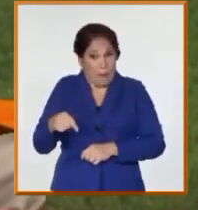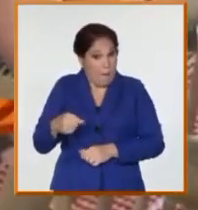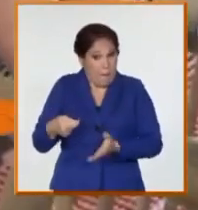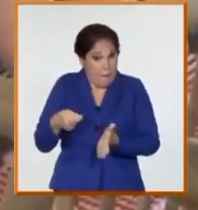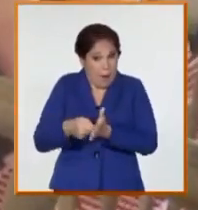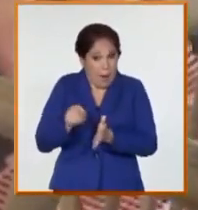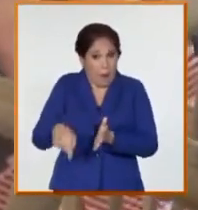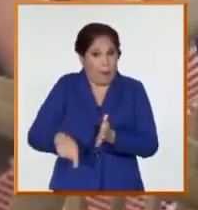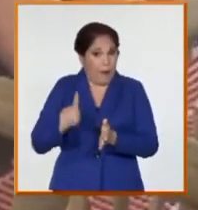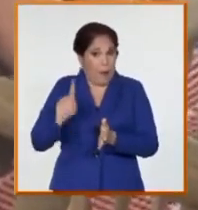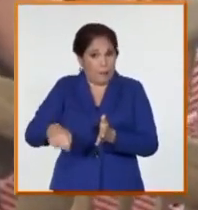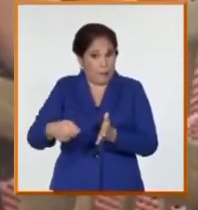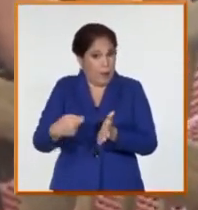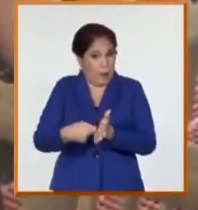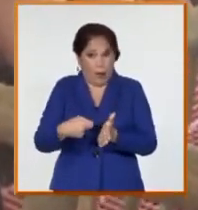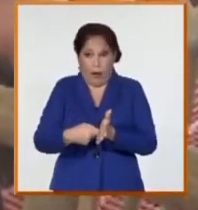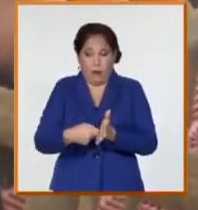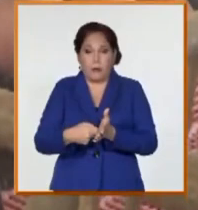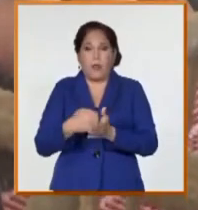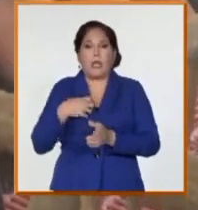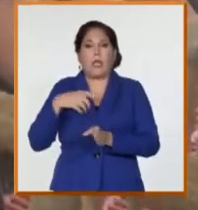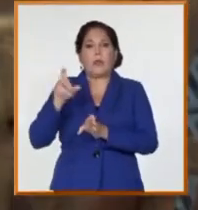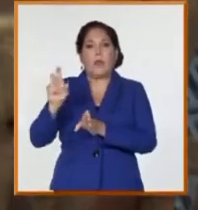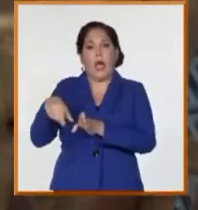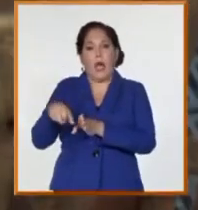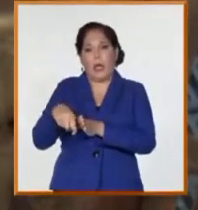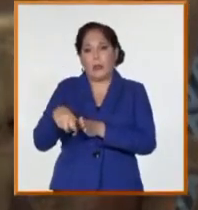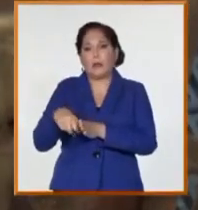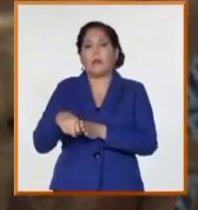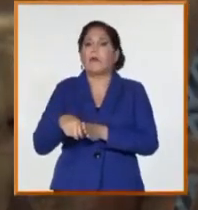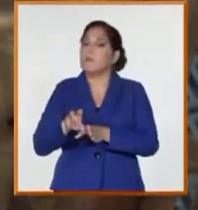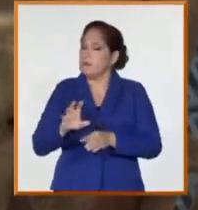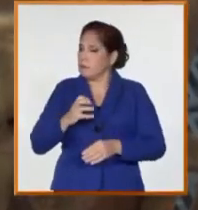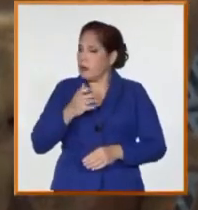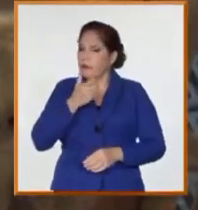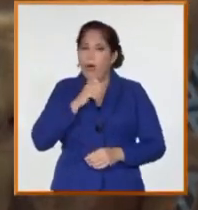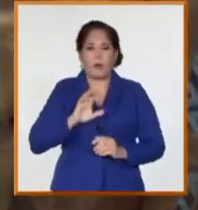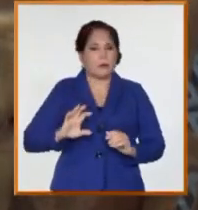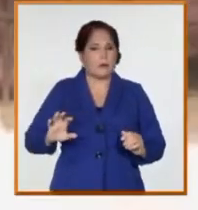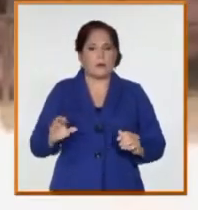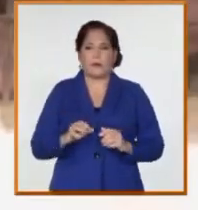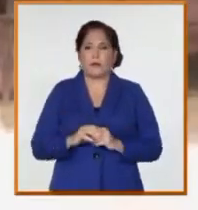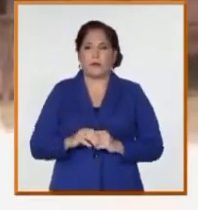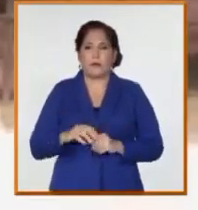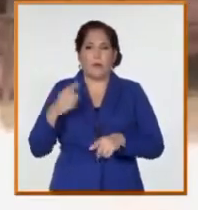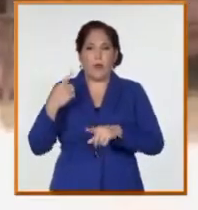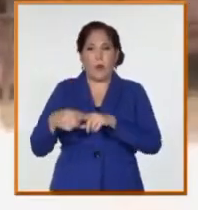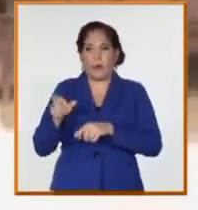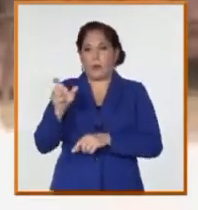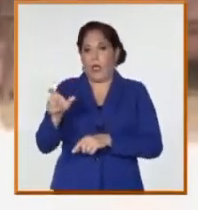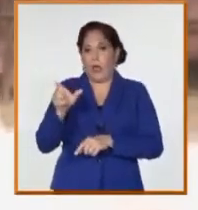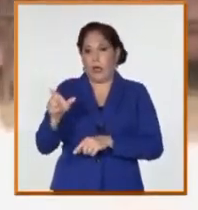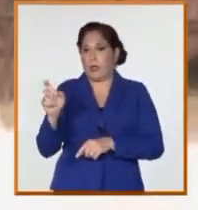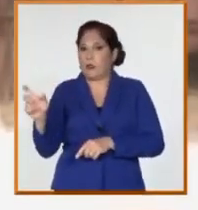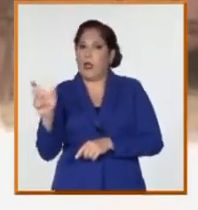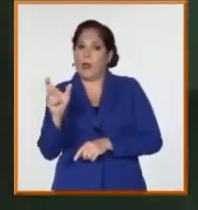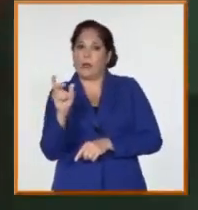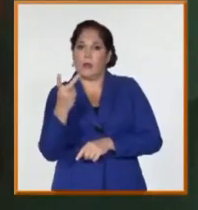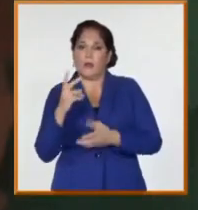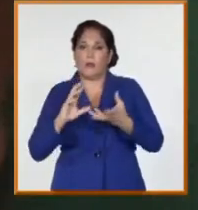pan eso tengo tarjeta producto 37 y tengo dos tarjetas producto 26 también